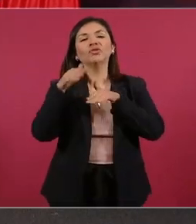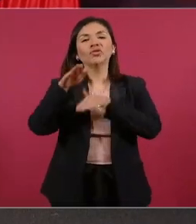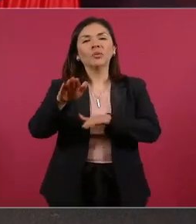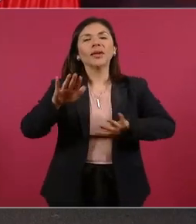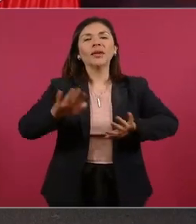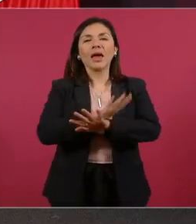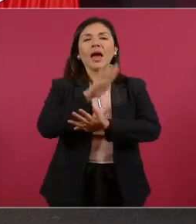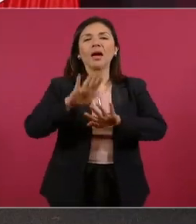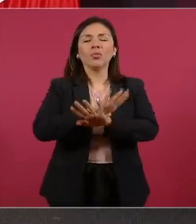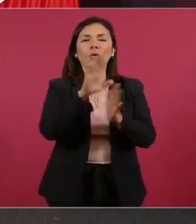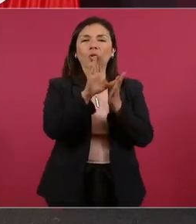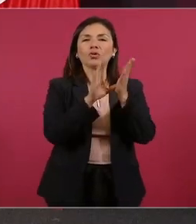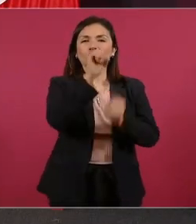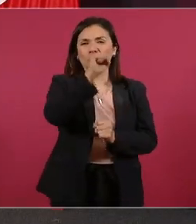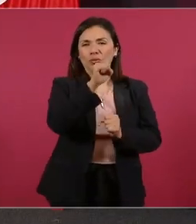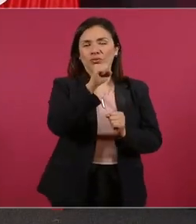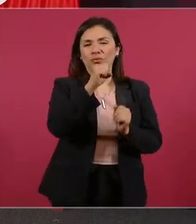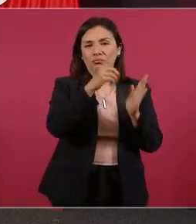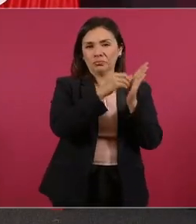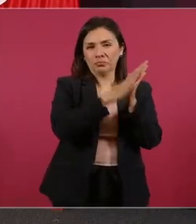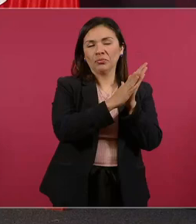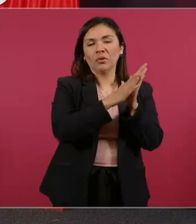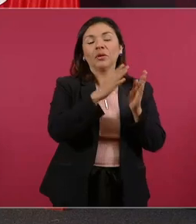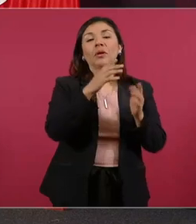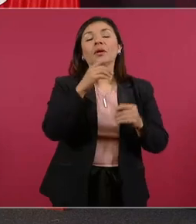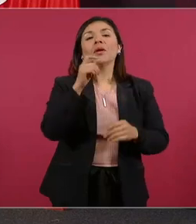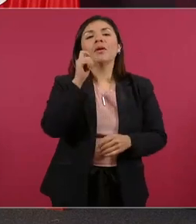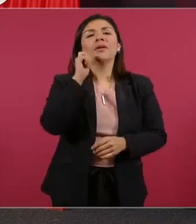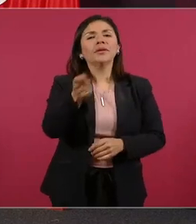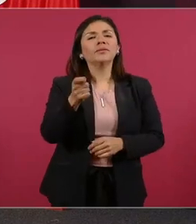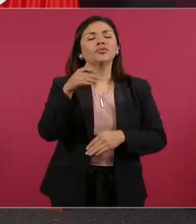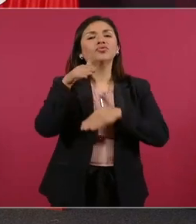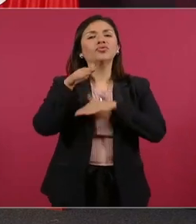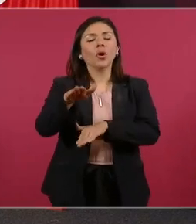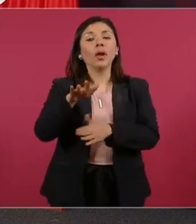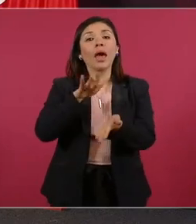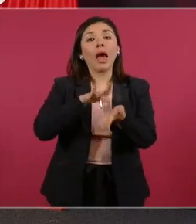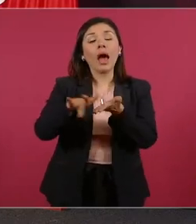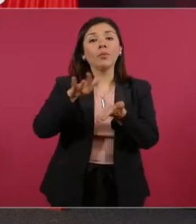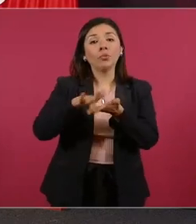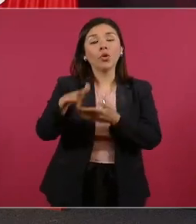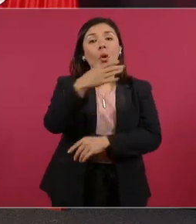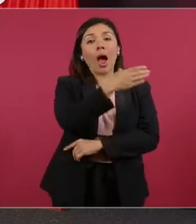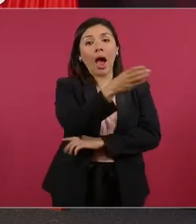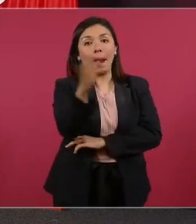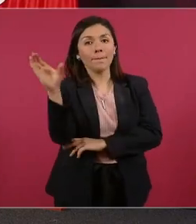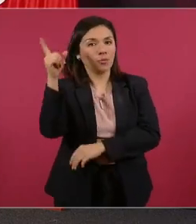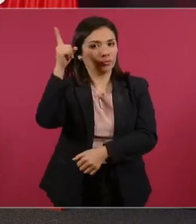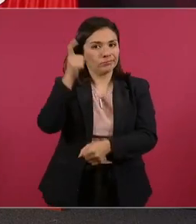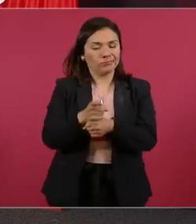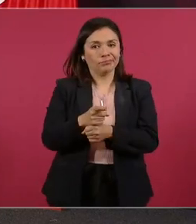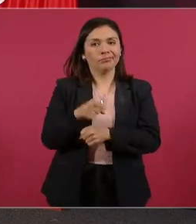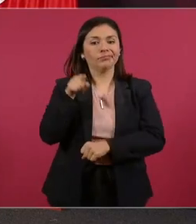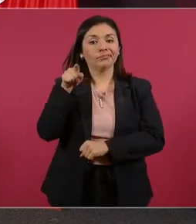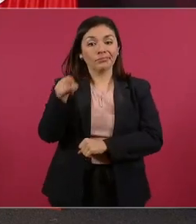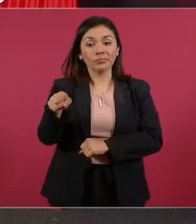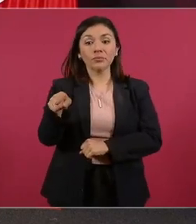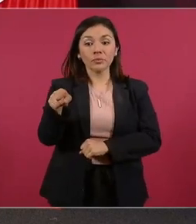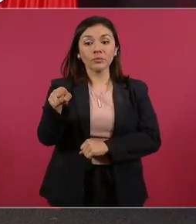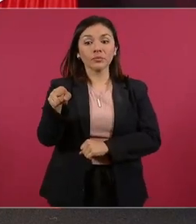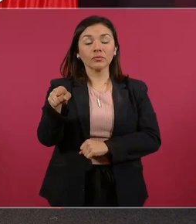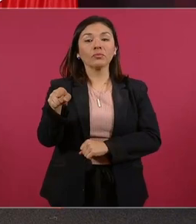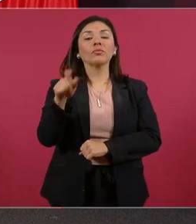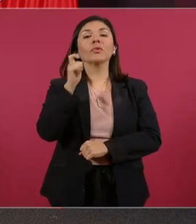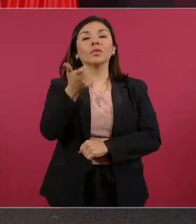tienen que ver con el apoyo al campo, fundamentalmente